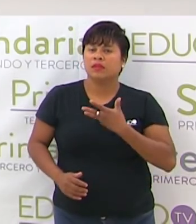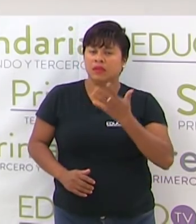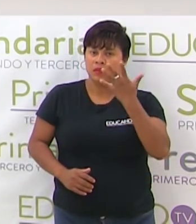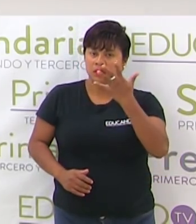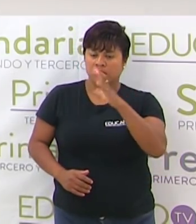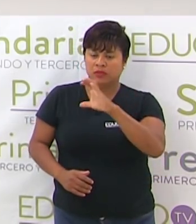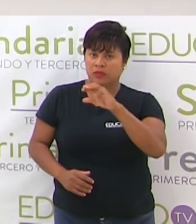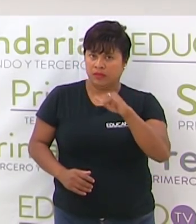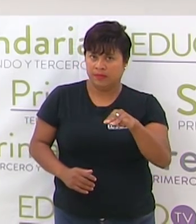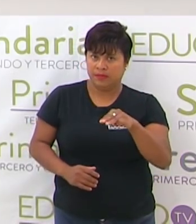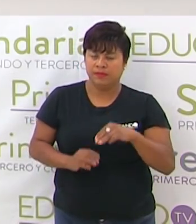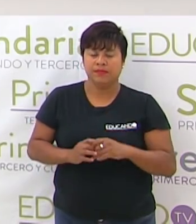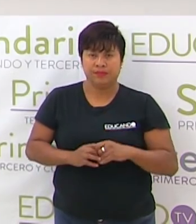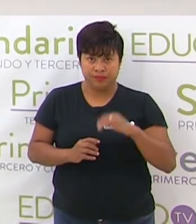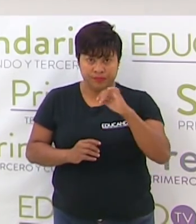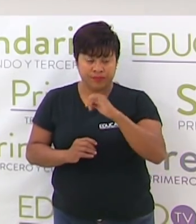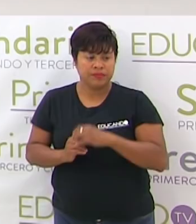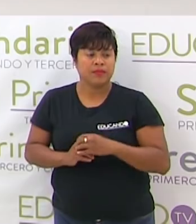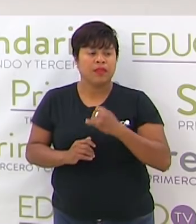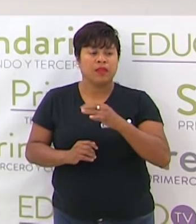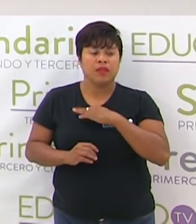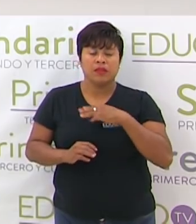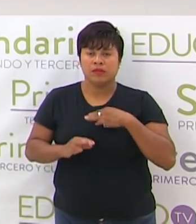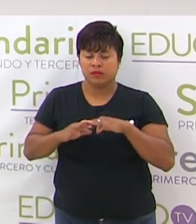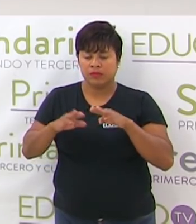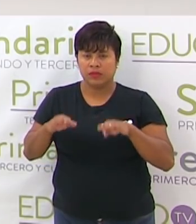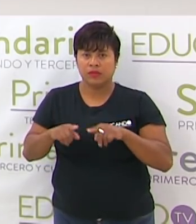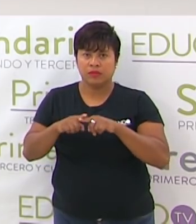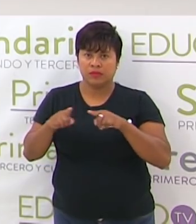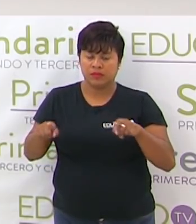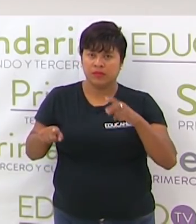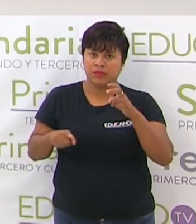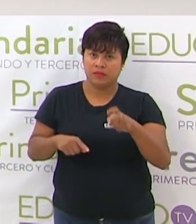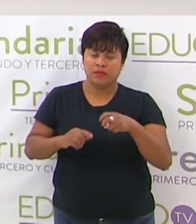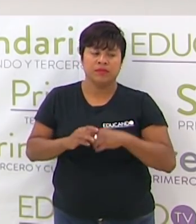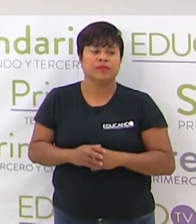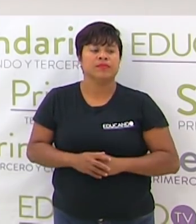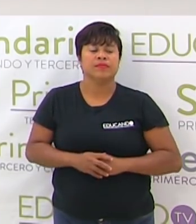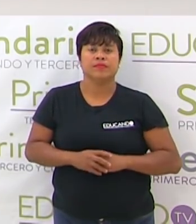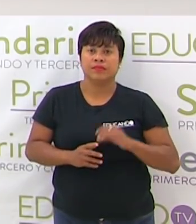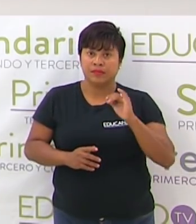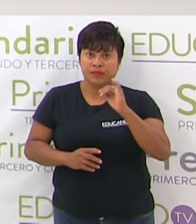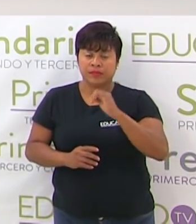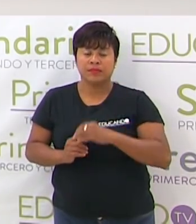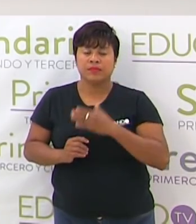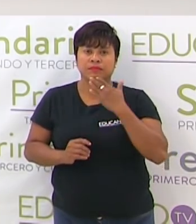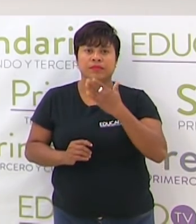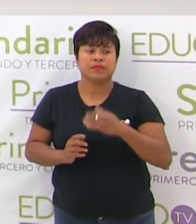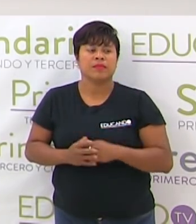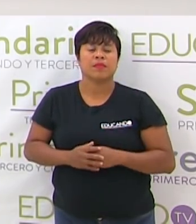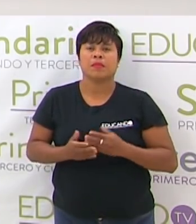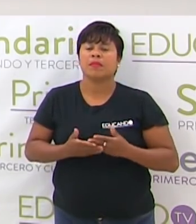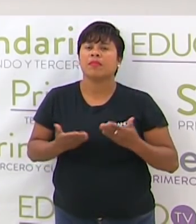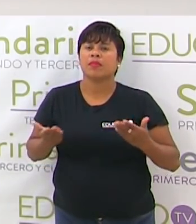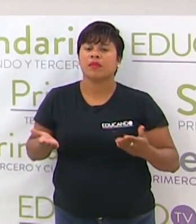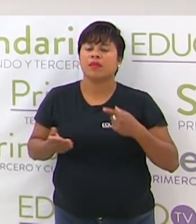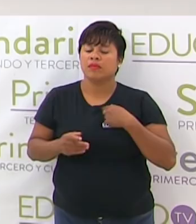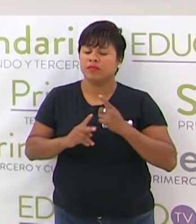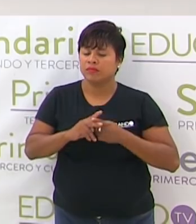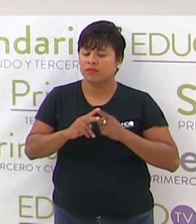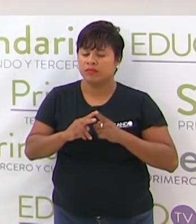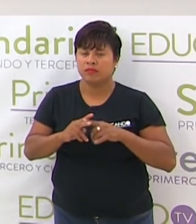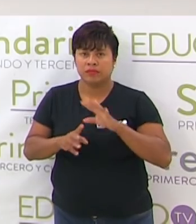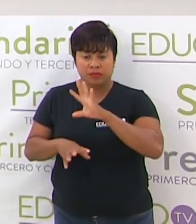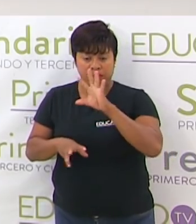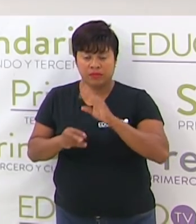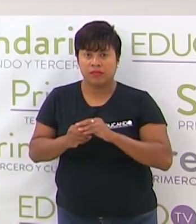5 centímetros, ¿sí? Y lo voy a escribir acá, ¿sí? Bien, ahora ¿qué hago con todo